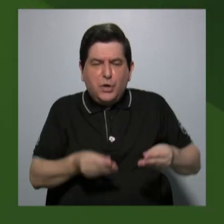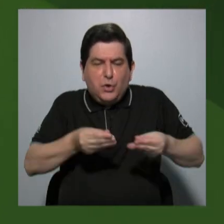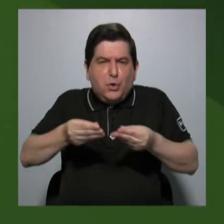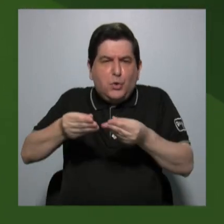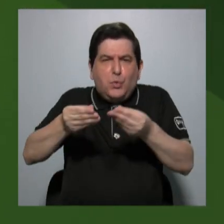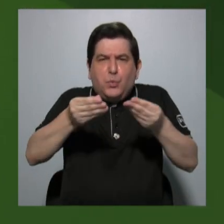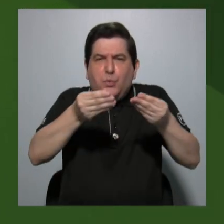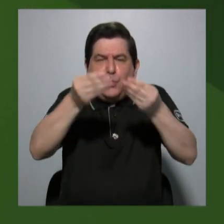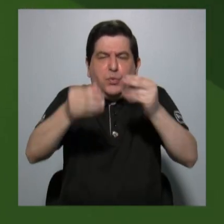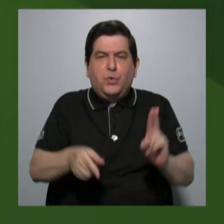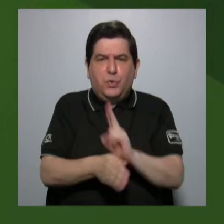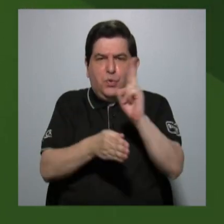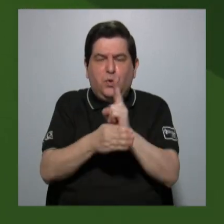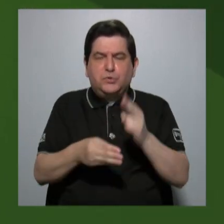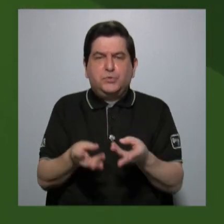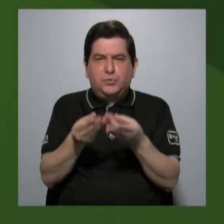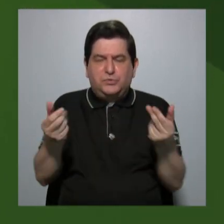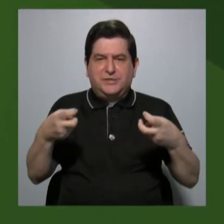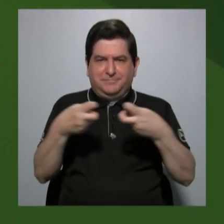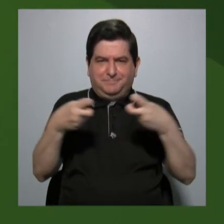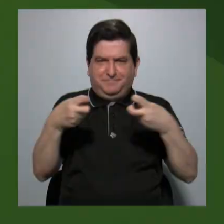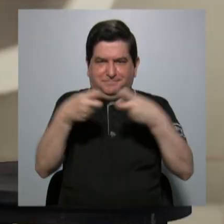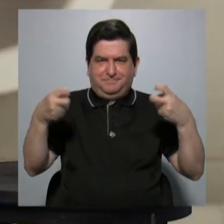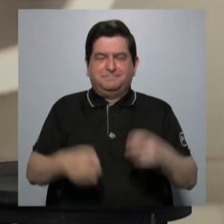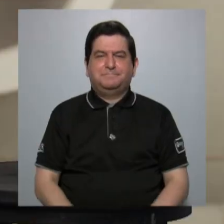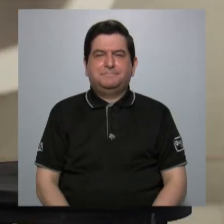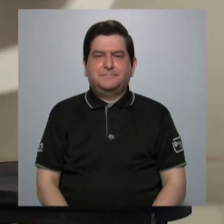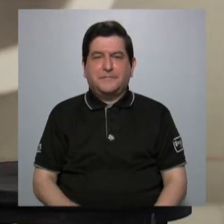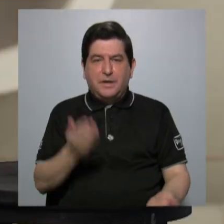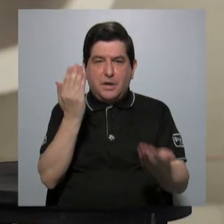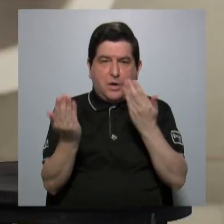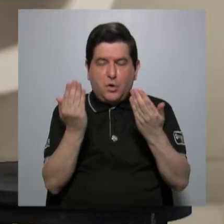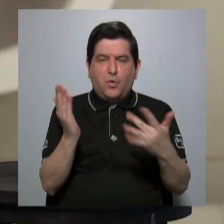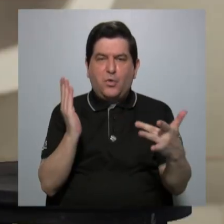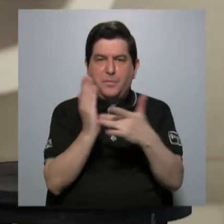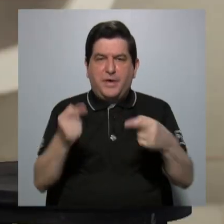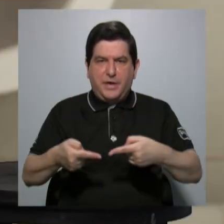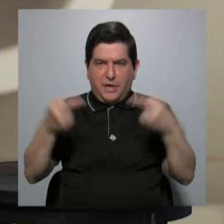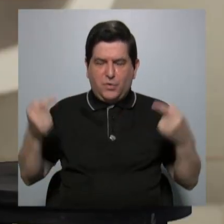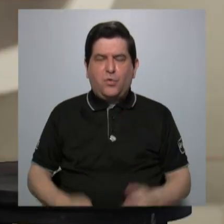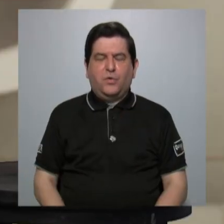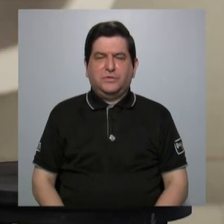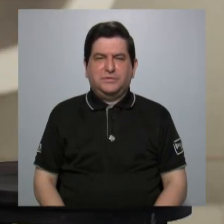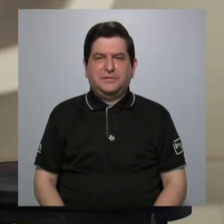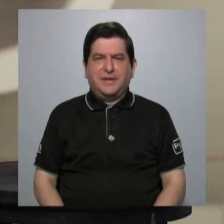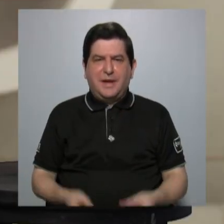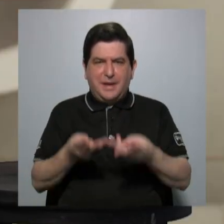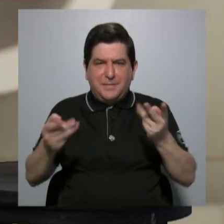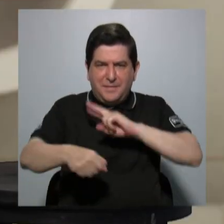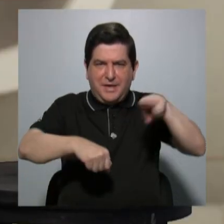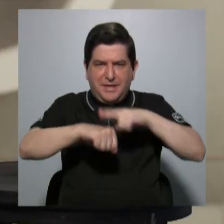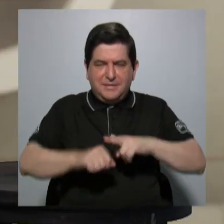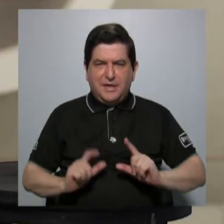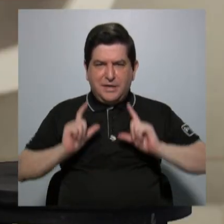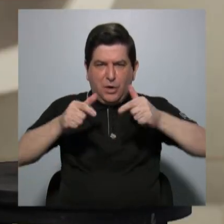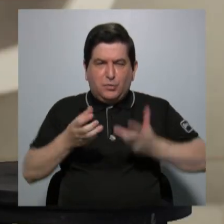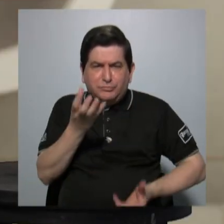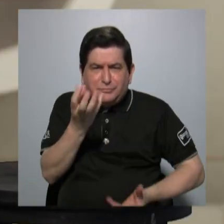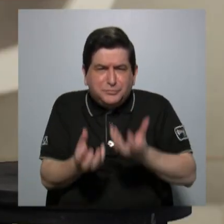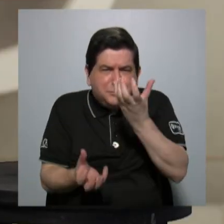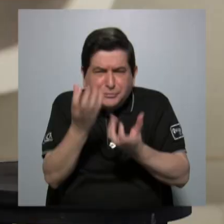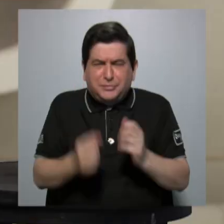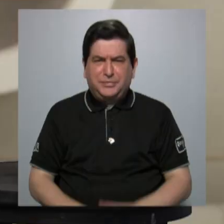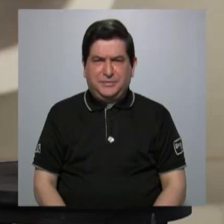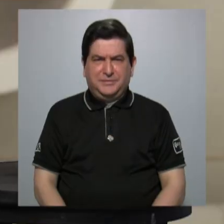se salen en un biodigestor, utilizarlo para generar electricidad. Se compara esa tecnología contra incinerar residuos orgánicos